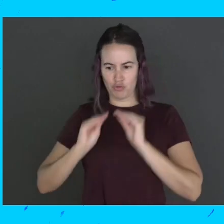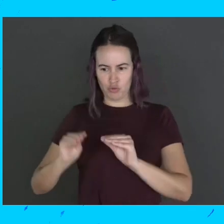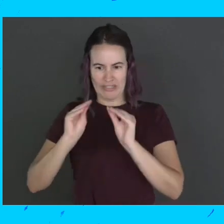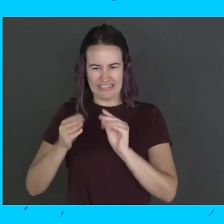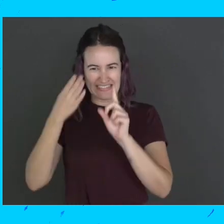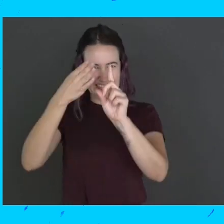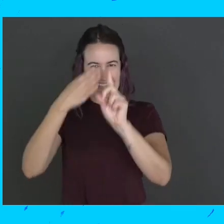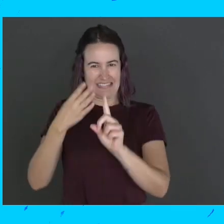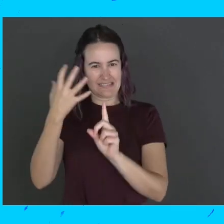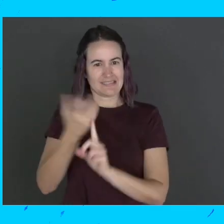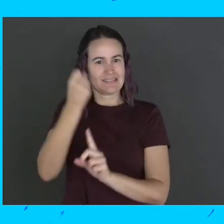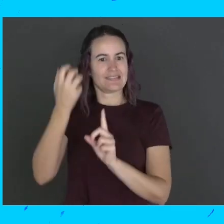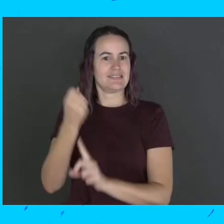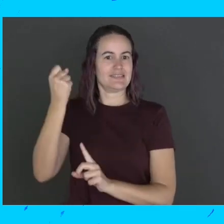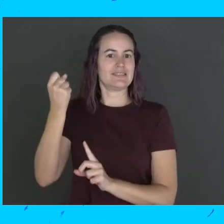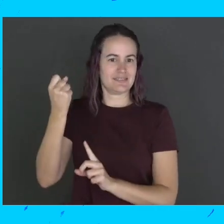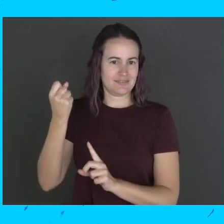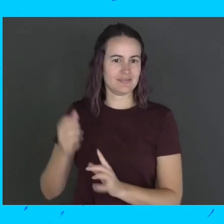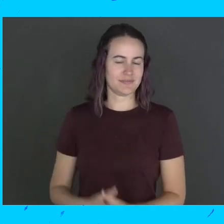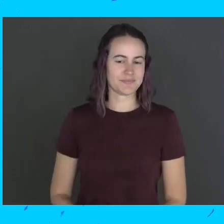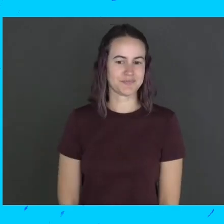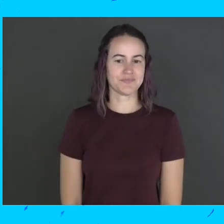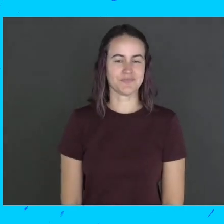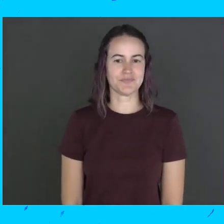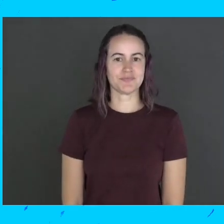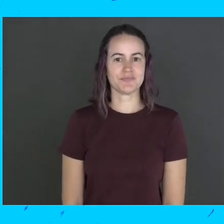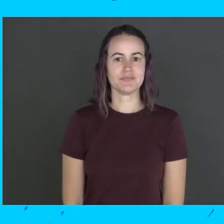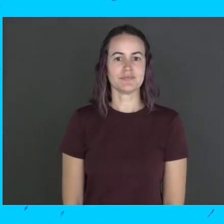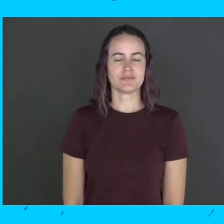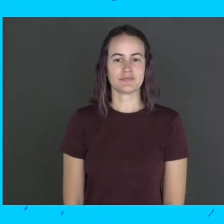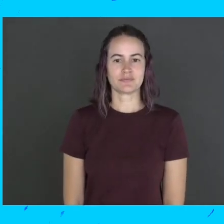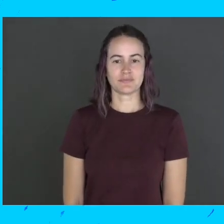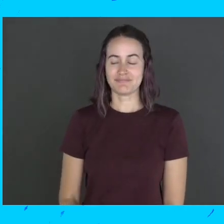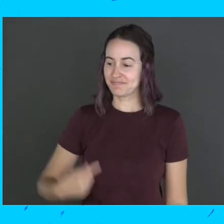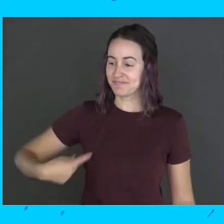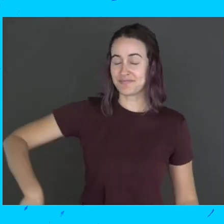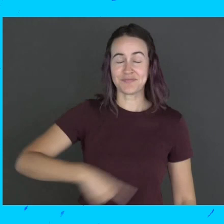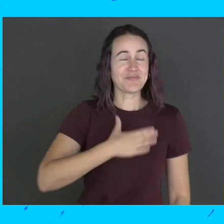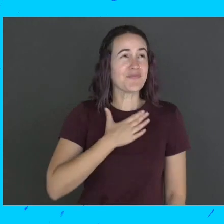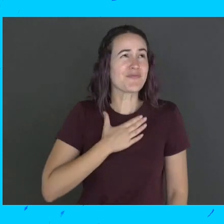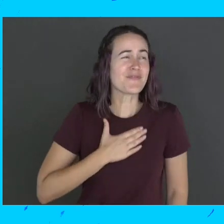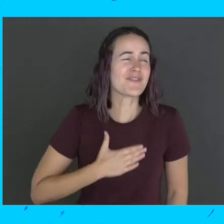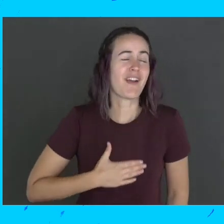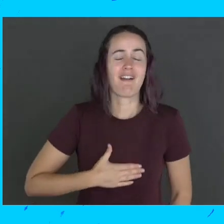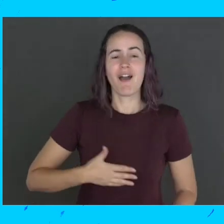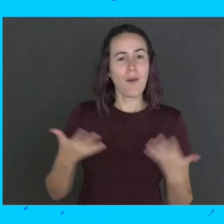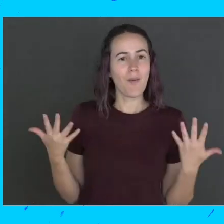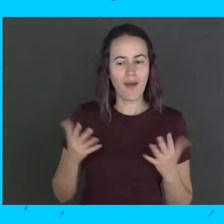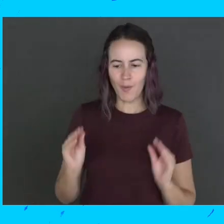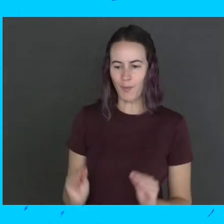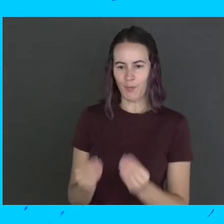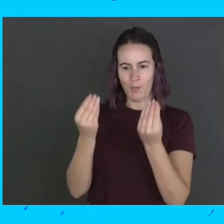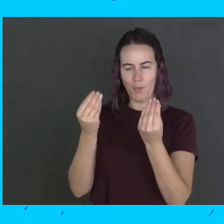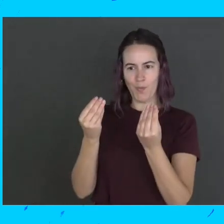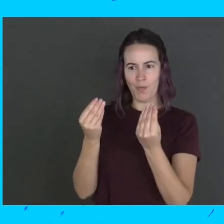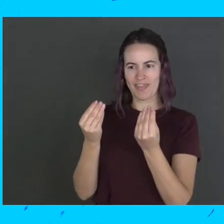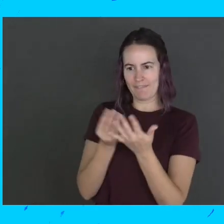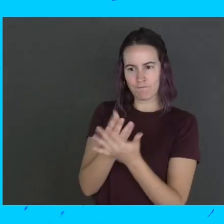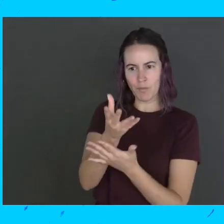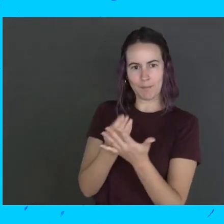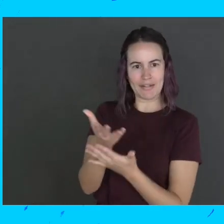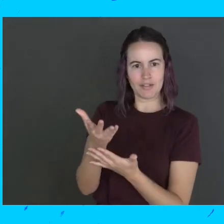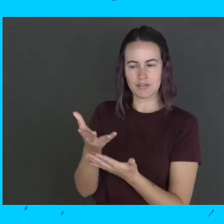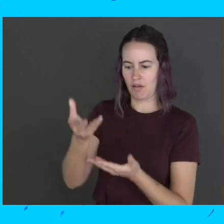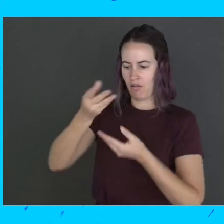etarios y que pueda ser contenido relevante y que pueda